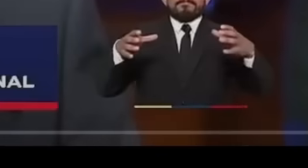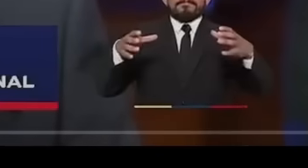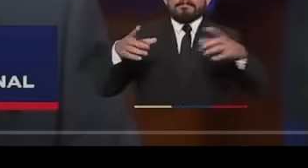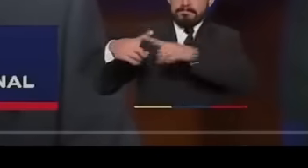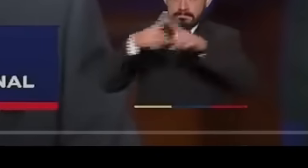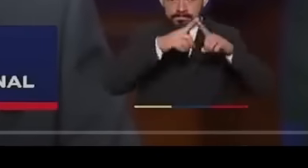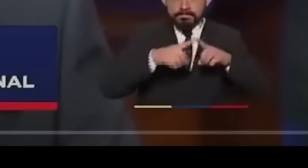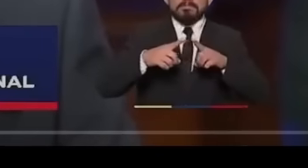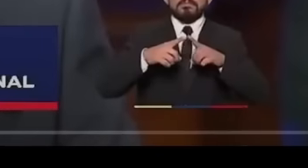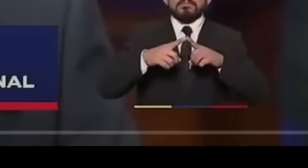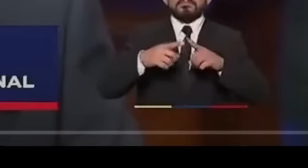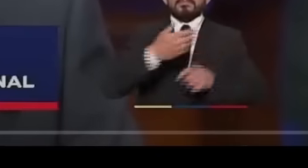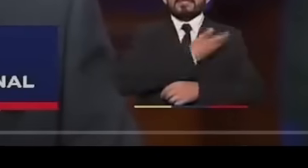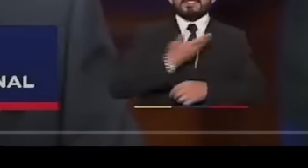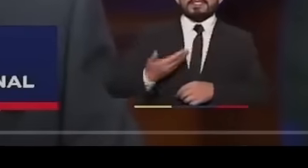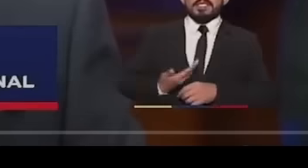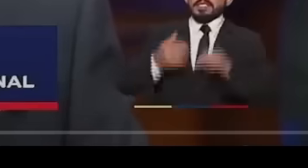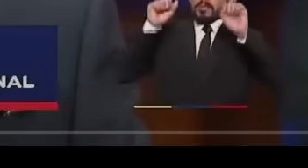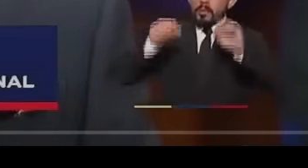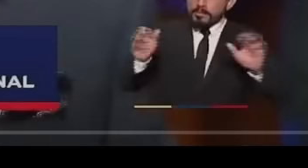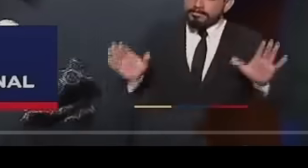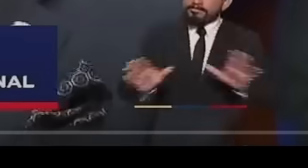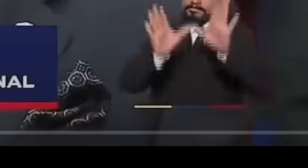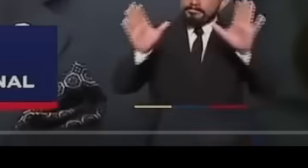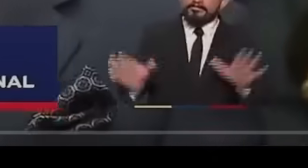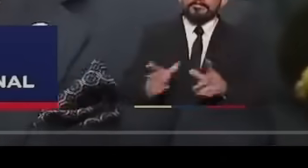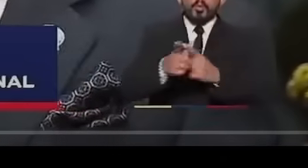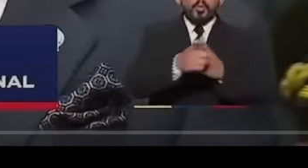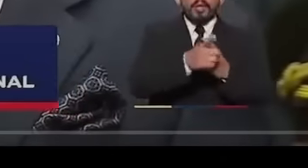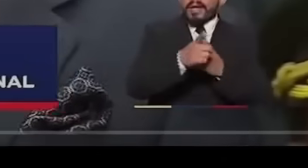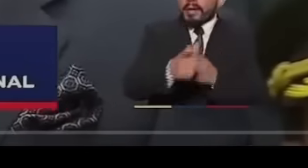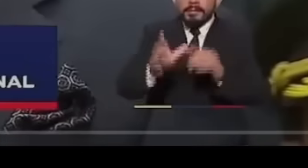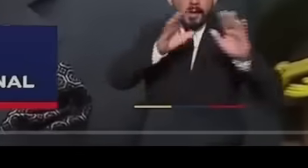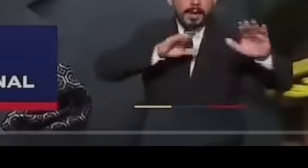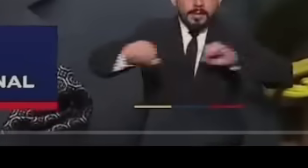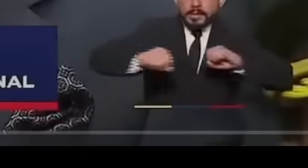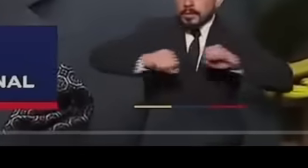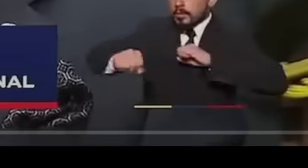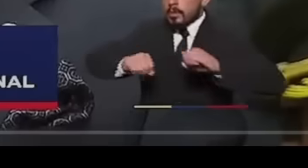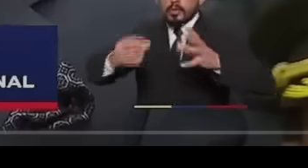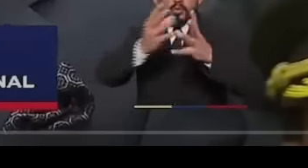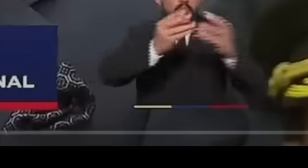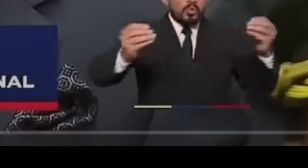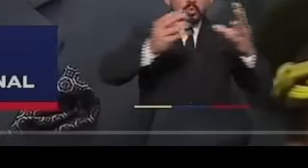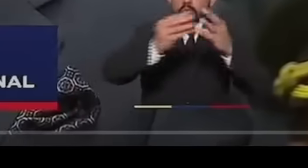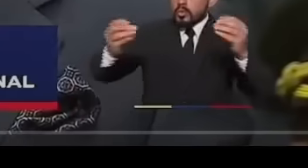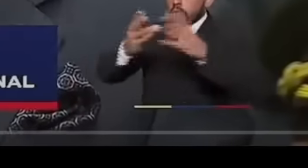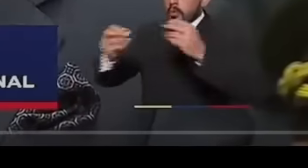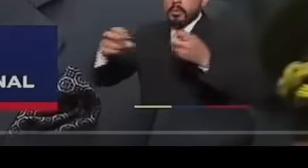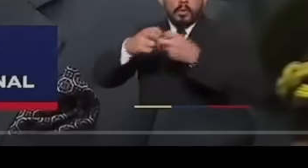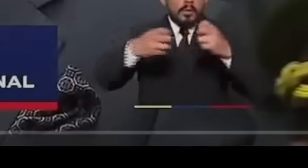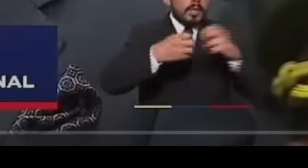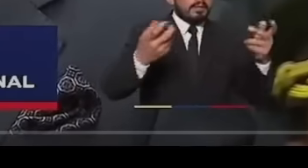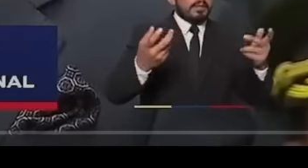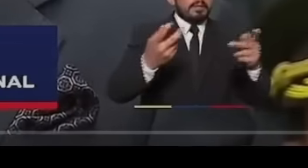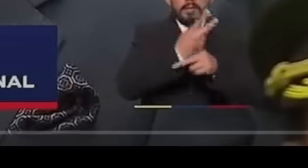Ejecutivo pueda emprender en todas aquellas acciones urgentes para resolver los graves problemas en materia de seguridad,